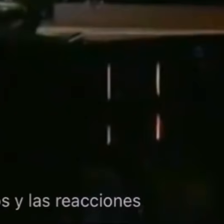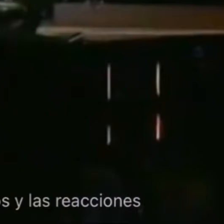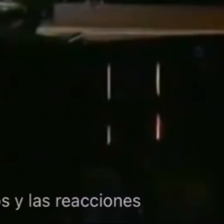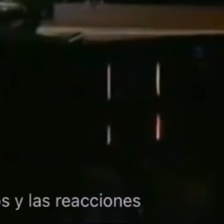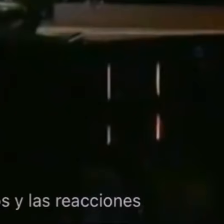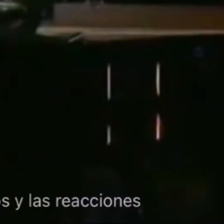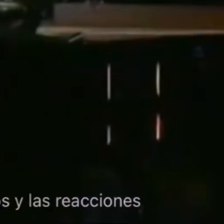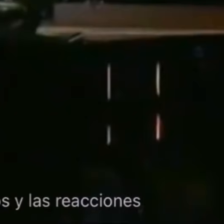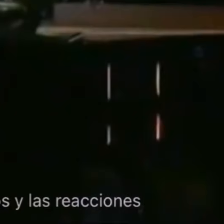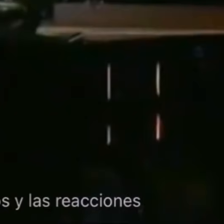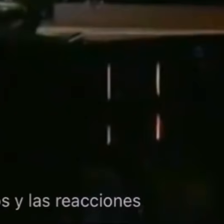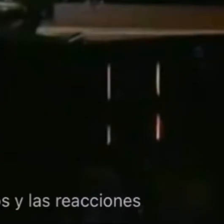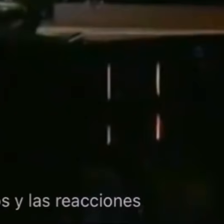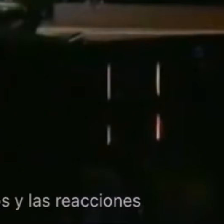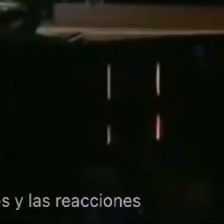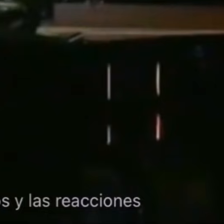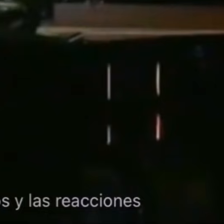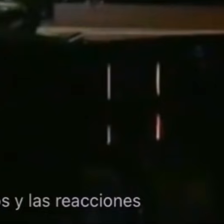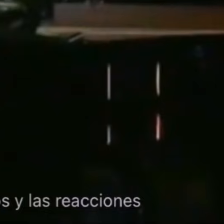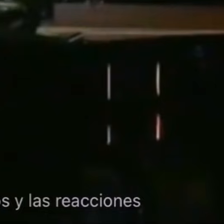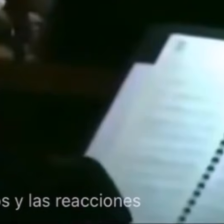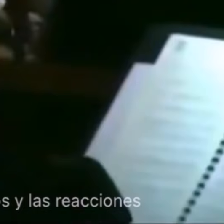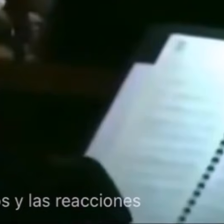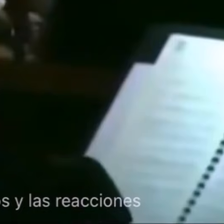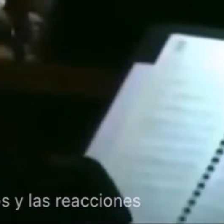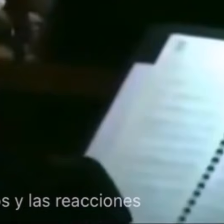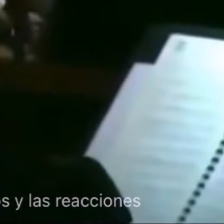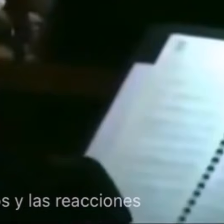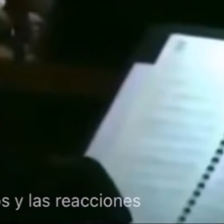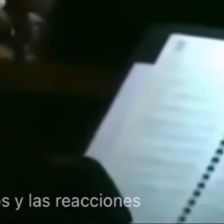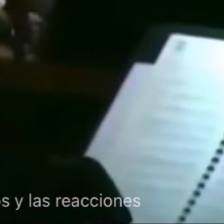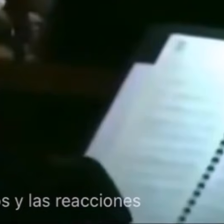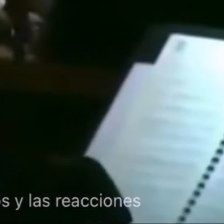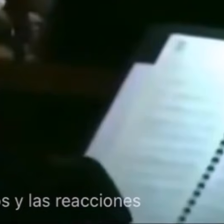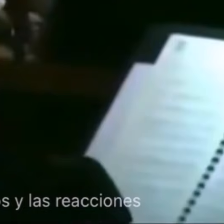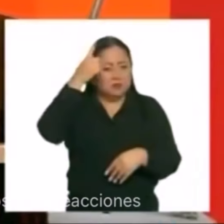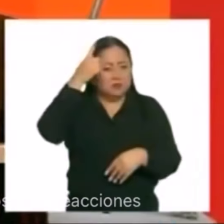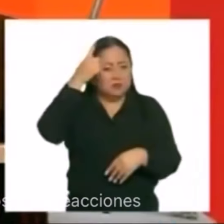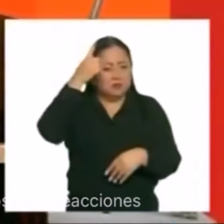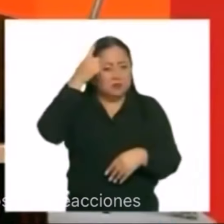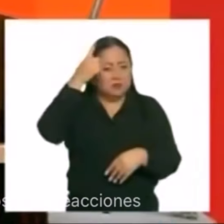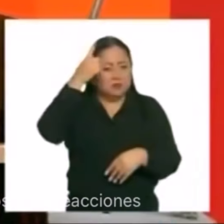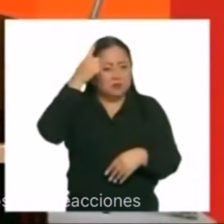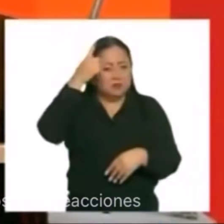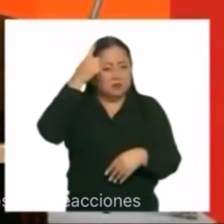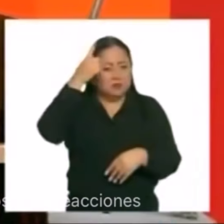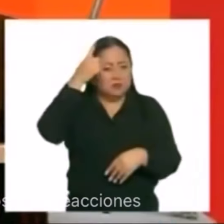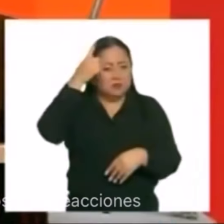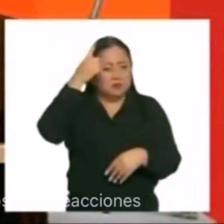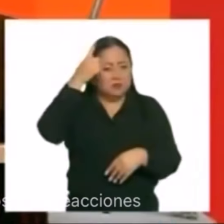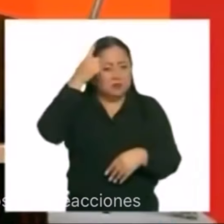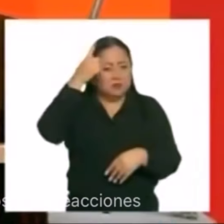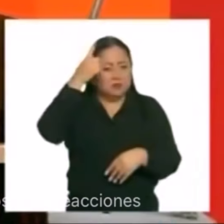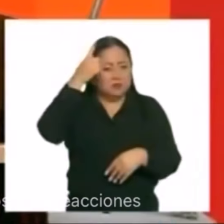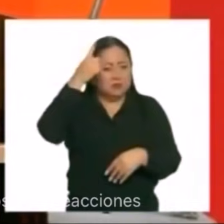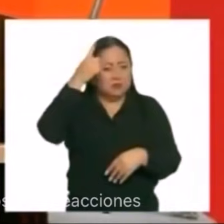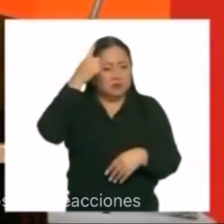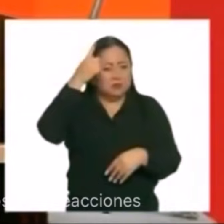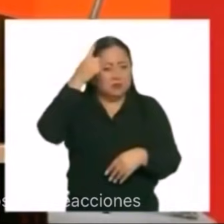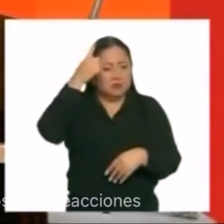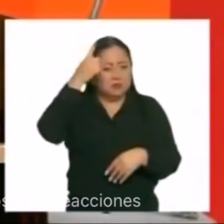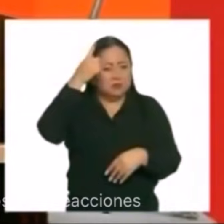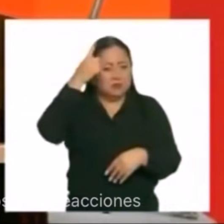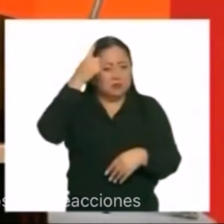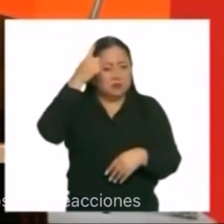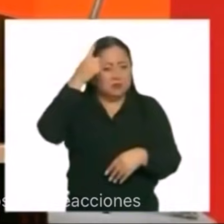a tocar junto con mi hermana también tocaba el violín siempre tocaba en la corte de europa y en mi vida he borrado una sola nota porque yo lo pienso